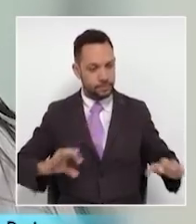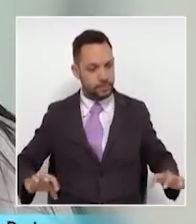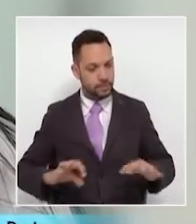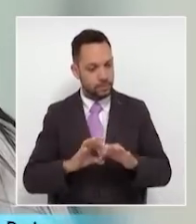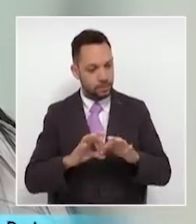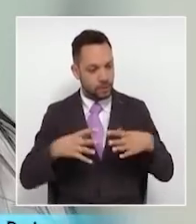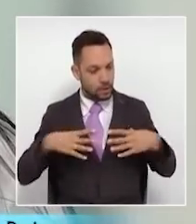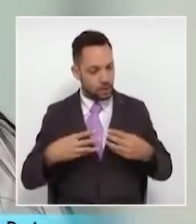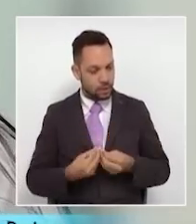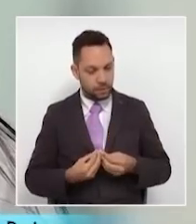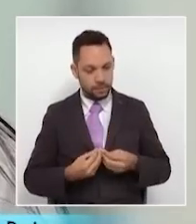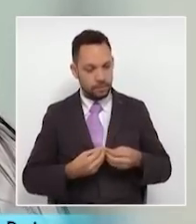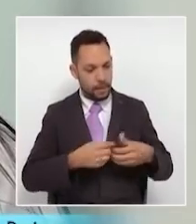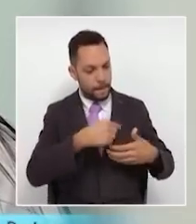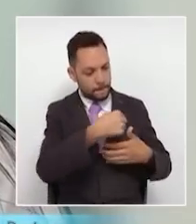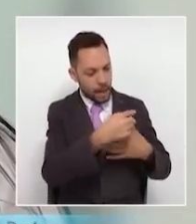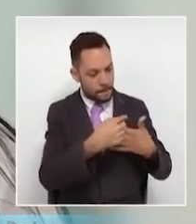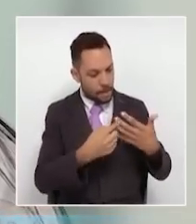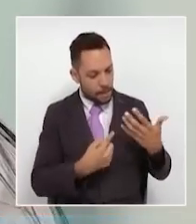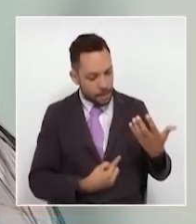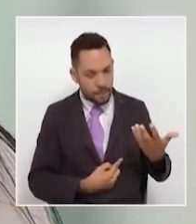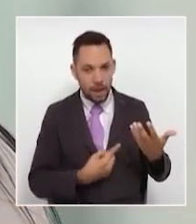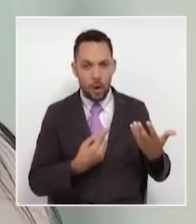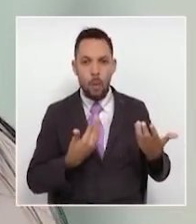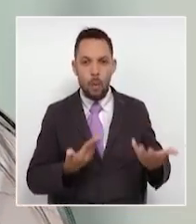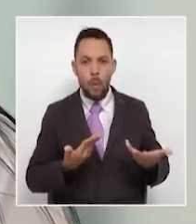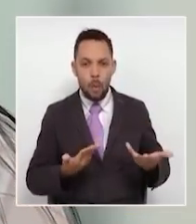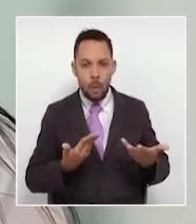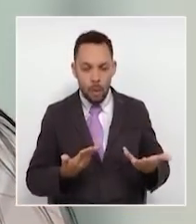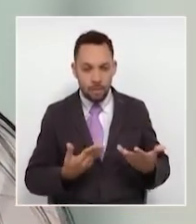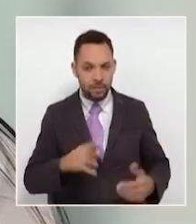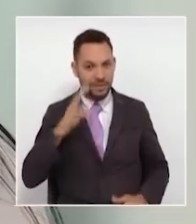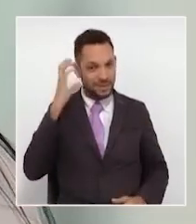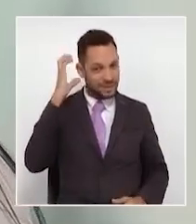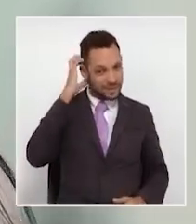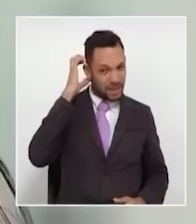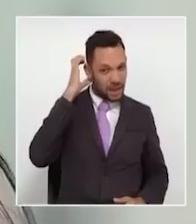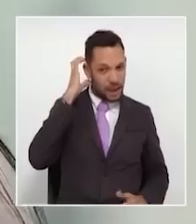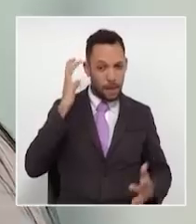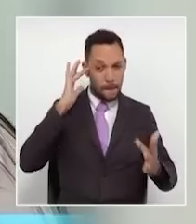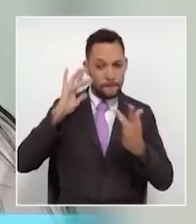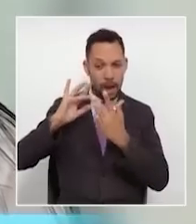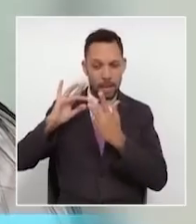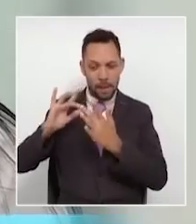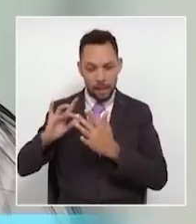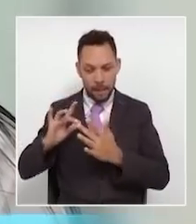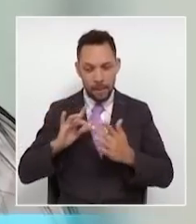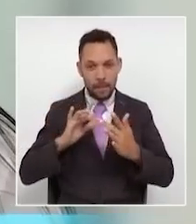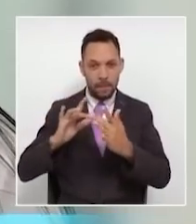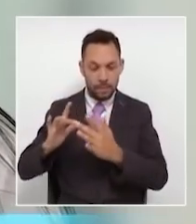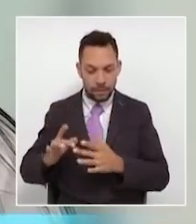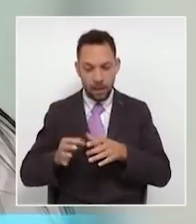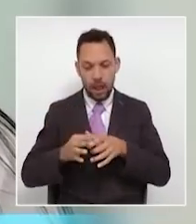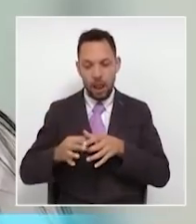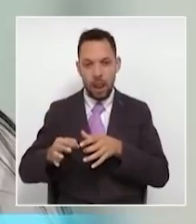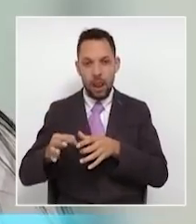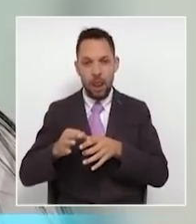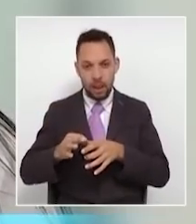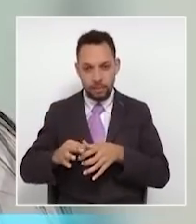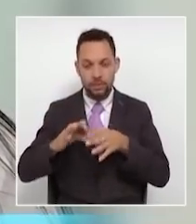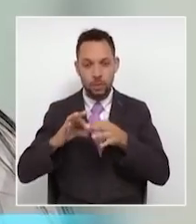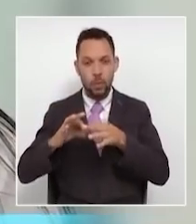definimos en qué parte del cerebro de la cabeza se debe conectar los electrodos y aquí el nivel se debe llevar